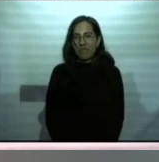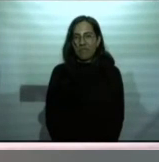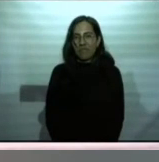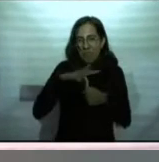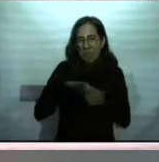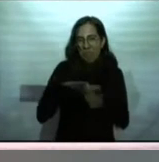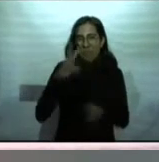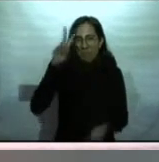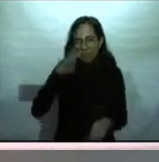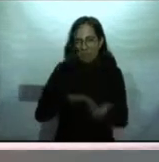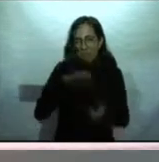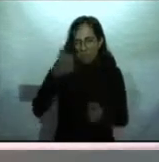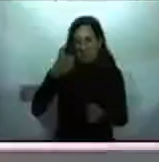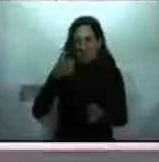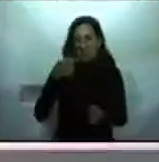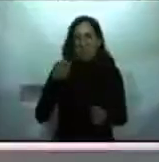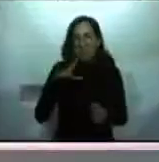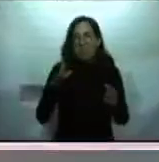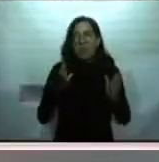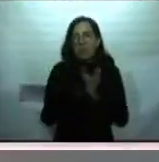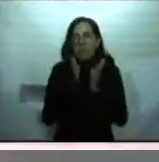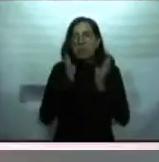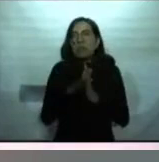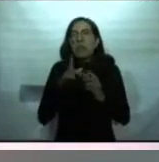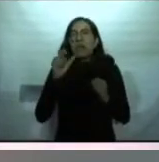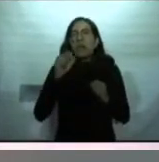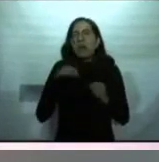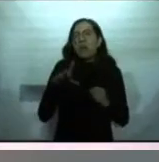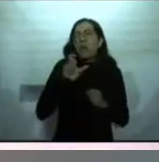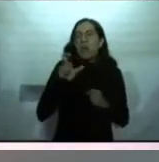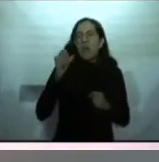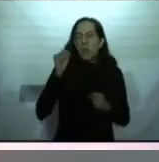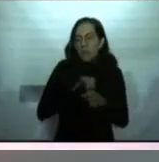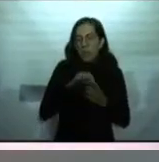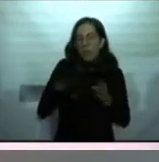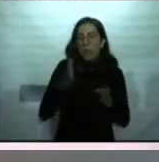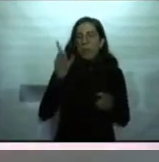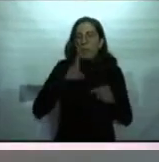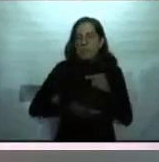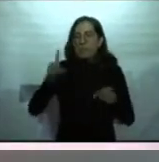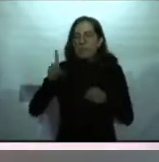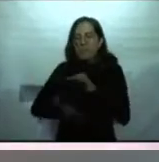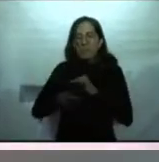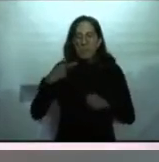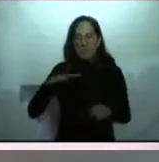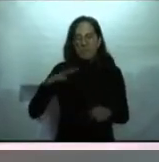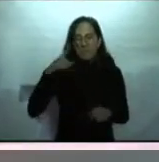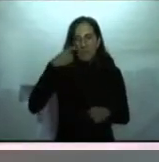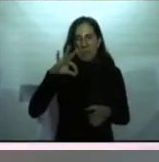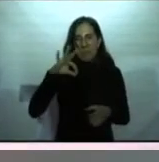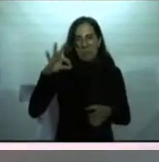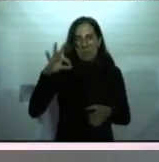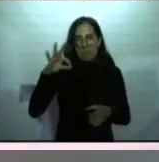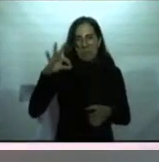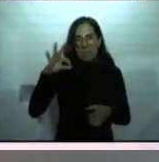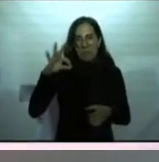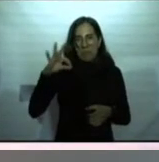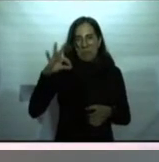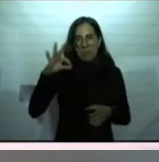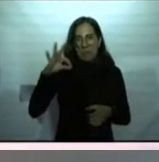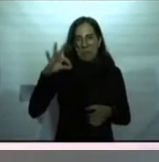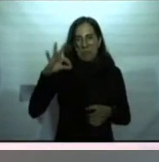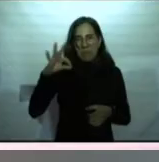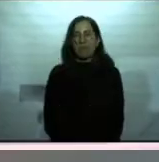en el 2006, en el 2012. Aquí también hay historias de fraudes electorales.